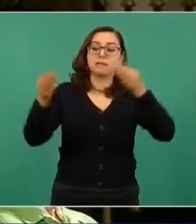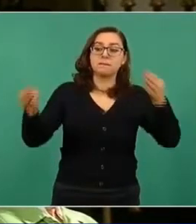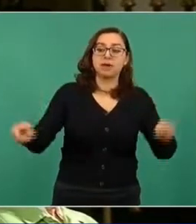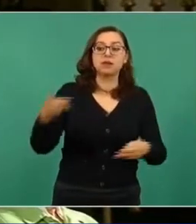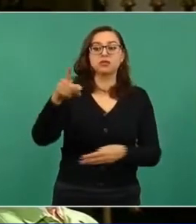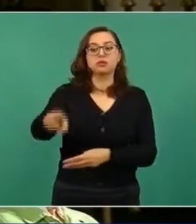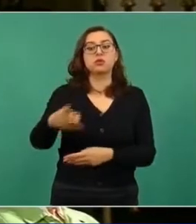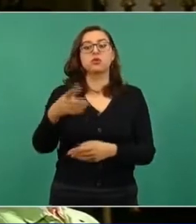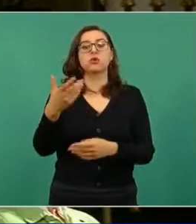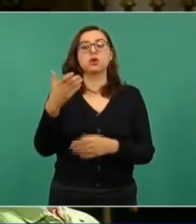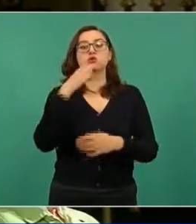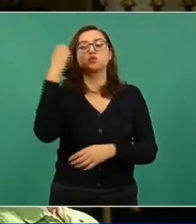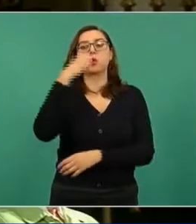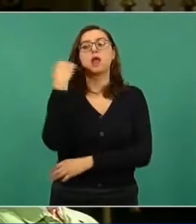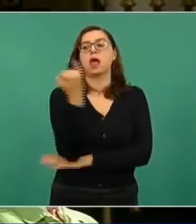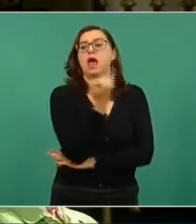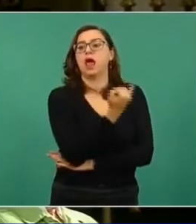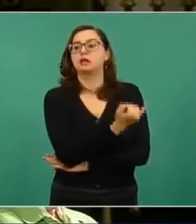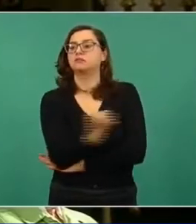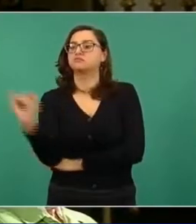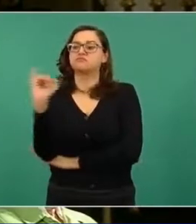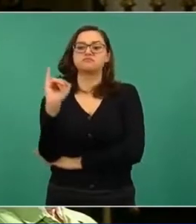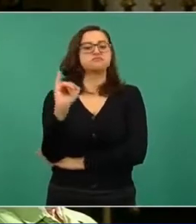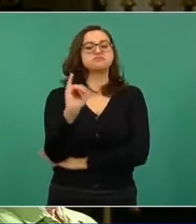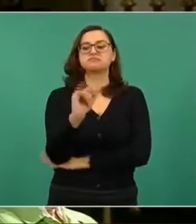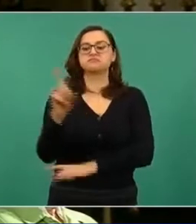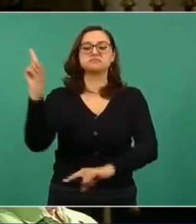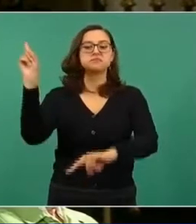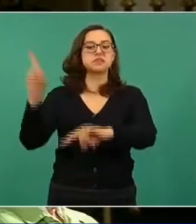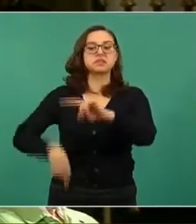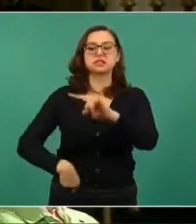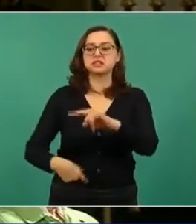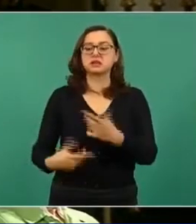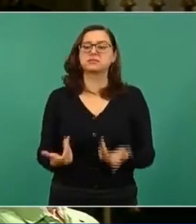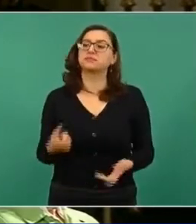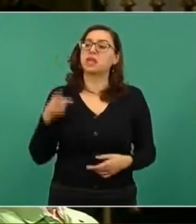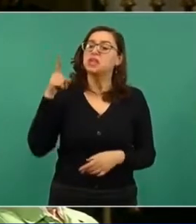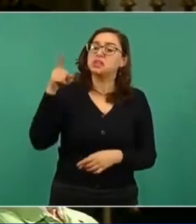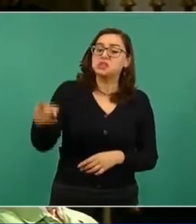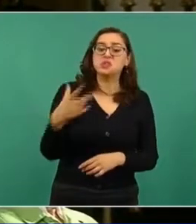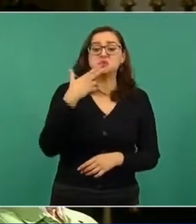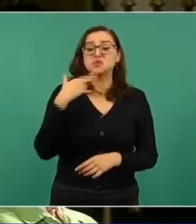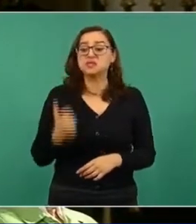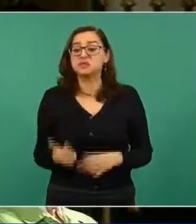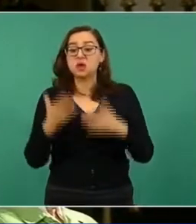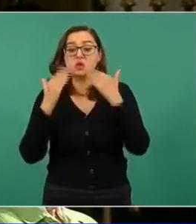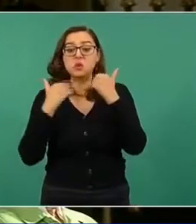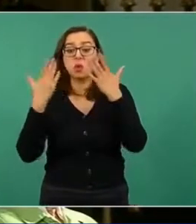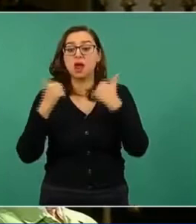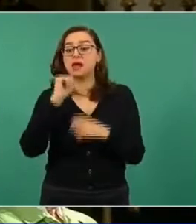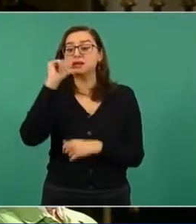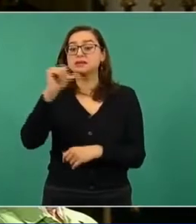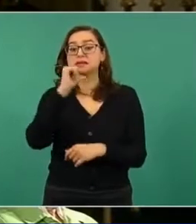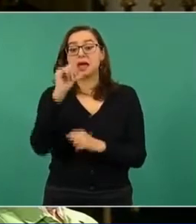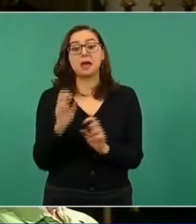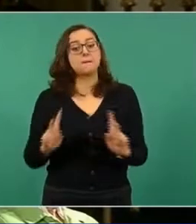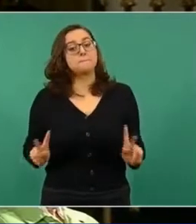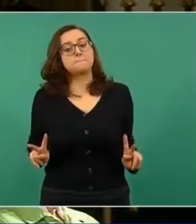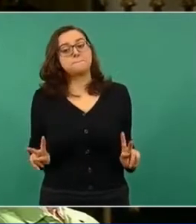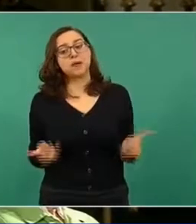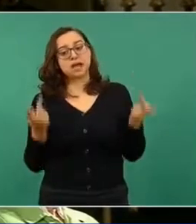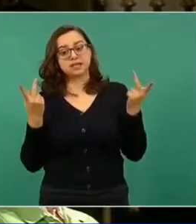en una colonia popular. Lo hicieron pasar como un baldío inútil y finalmente se lo vendieron en subasta